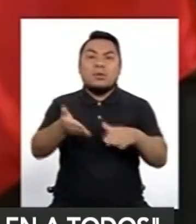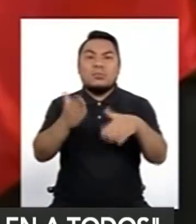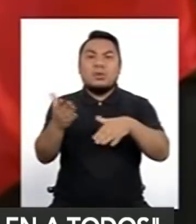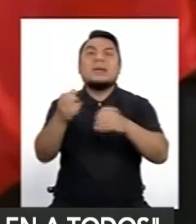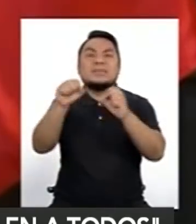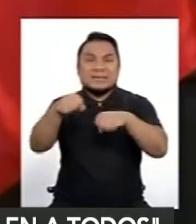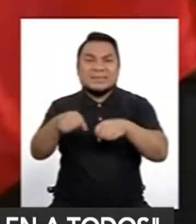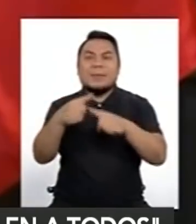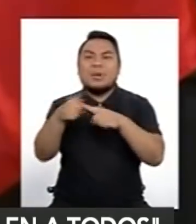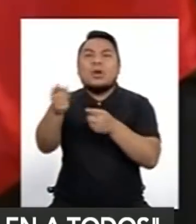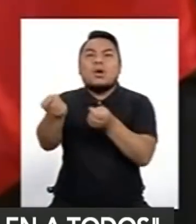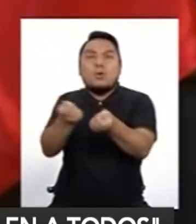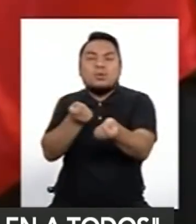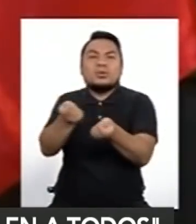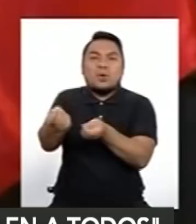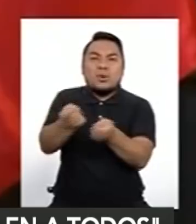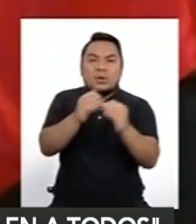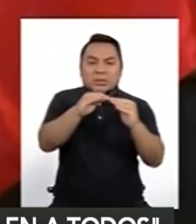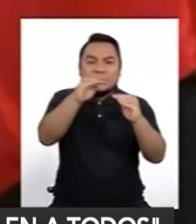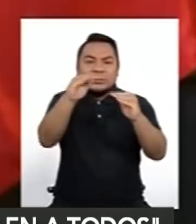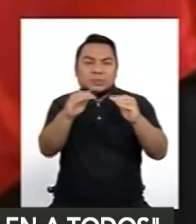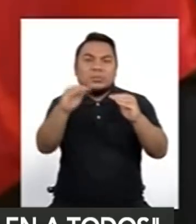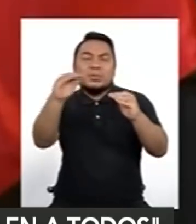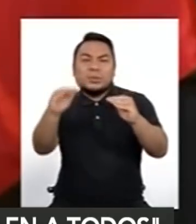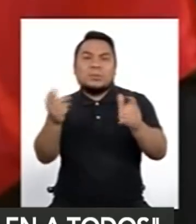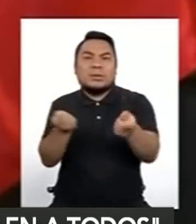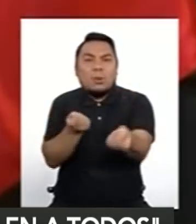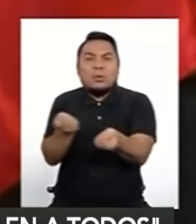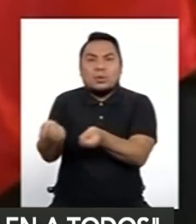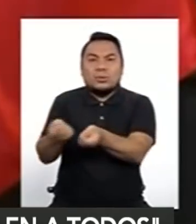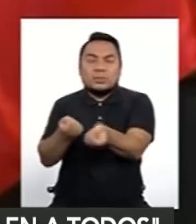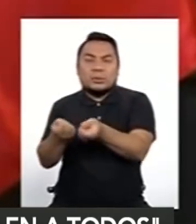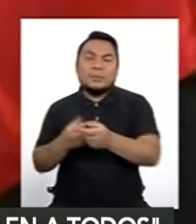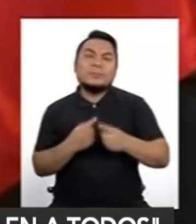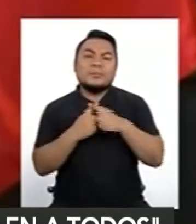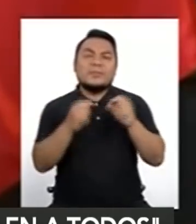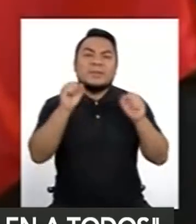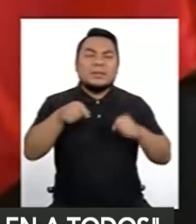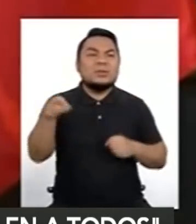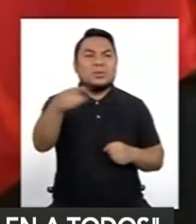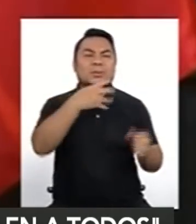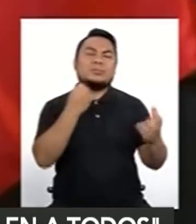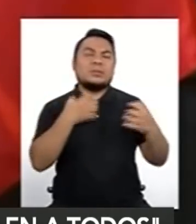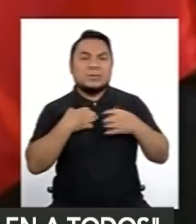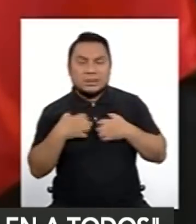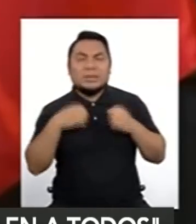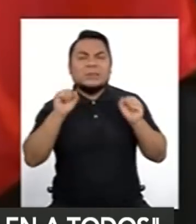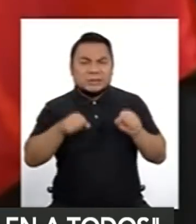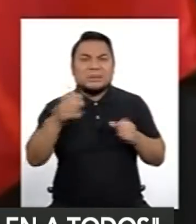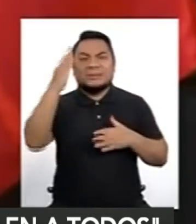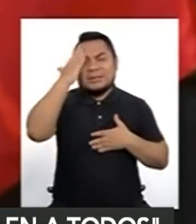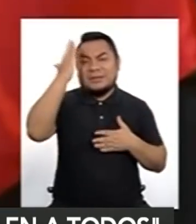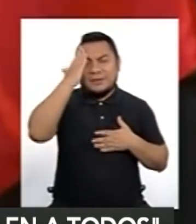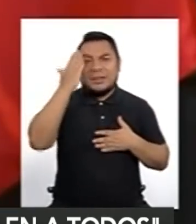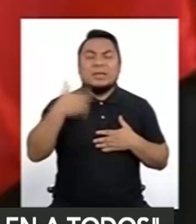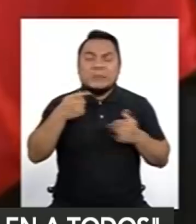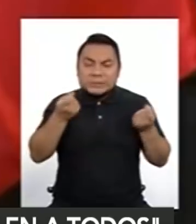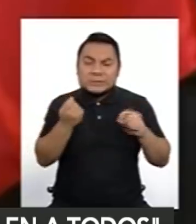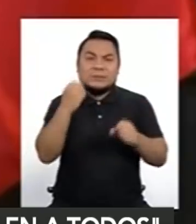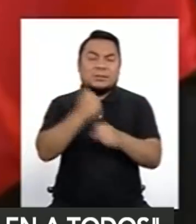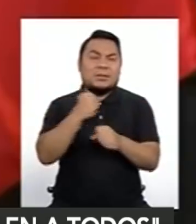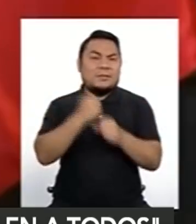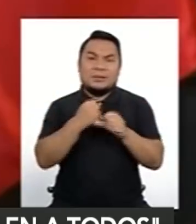reclamando de nosotros mayor esfuerzo y estando dispuesto a dar ese esfuerzo que se